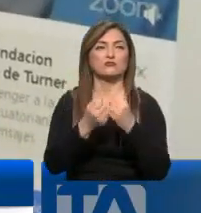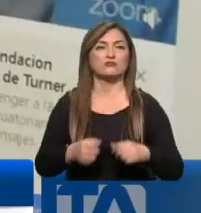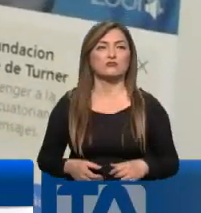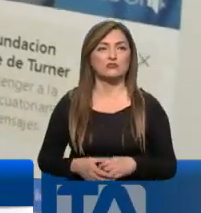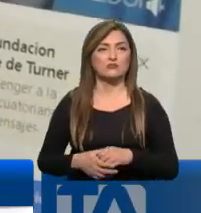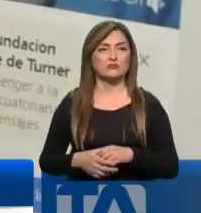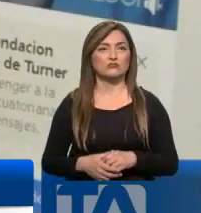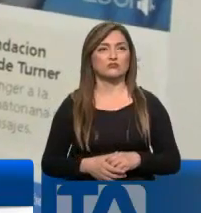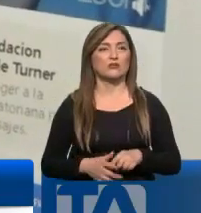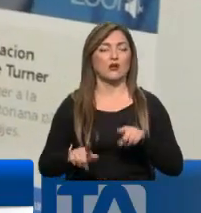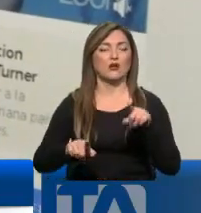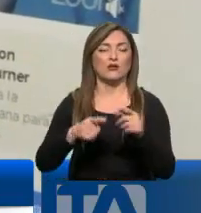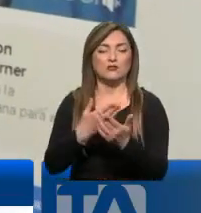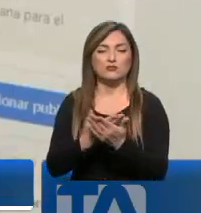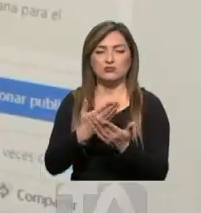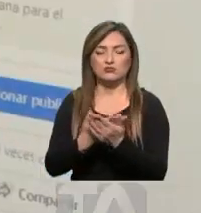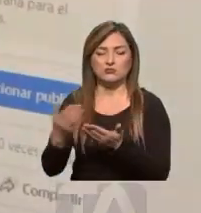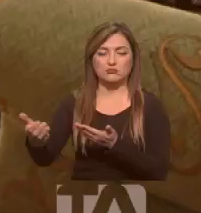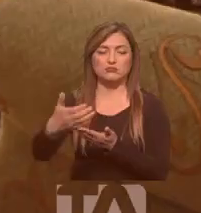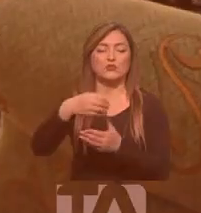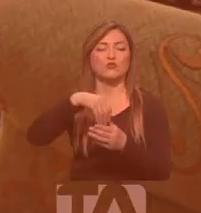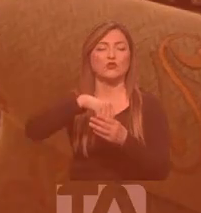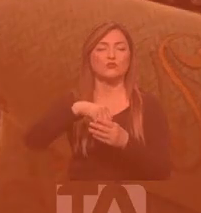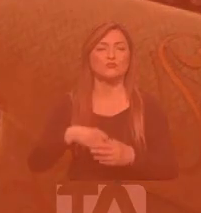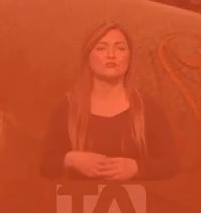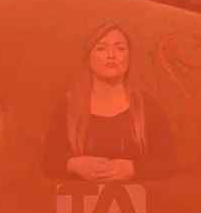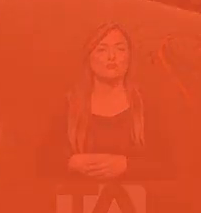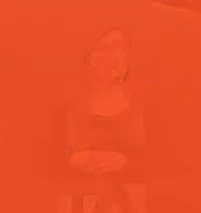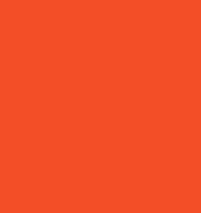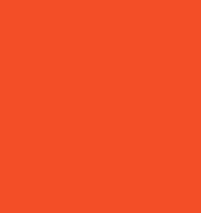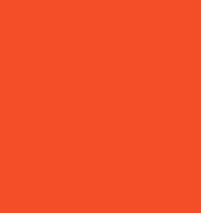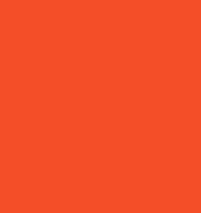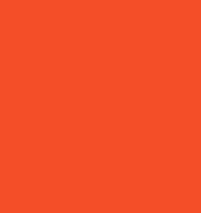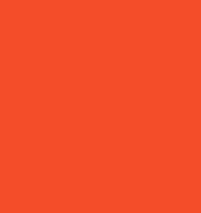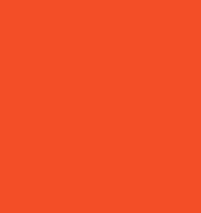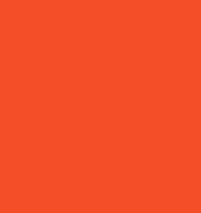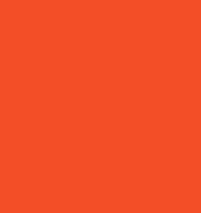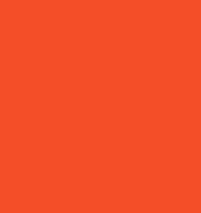ya que tienen algunas iniciativas para recaudar fondos. Fernanda Ceballos, 24.